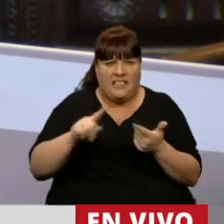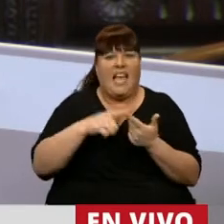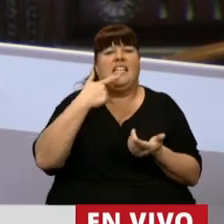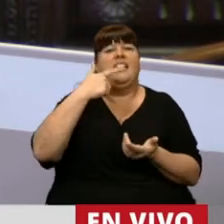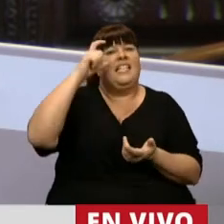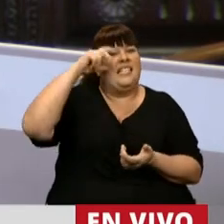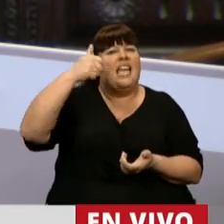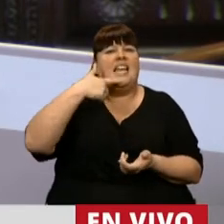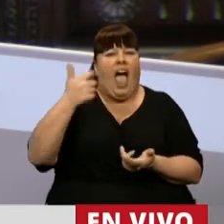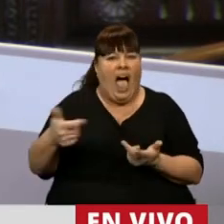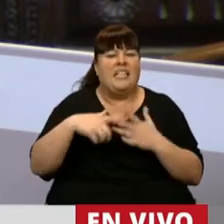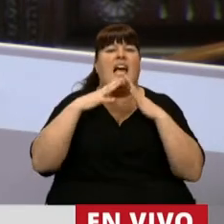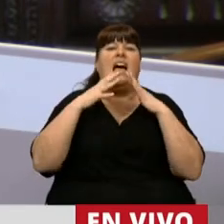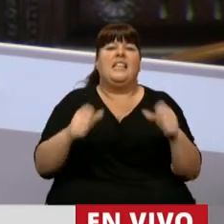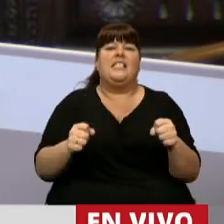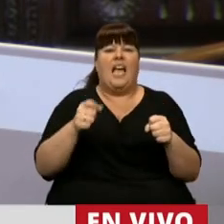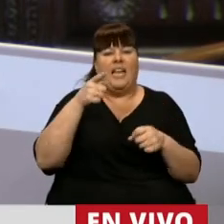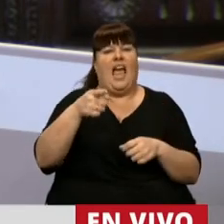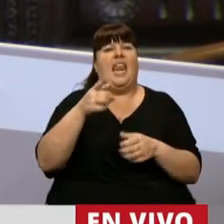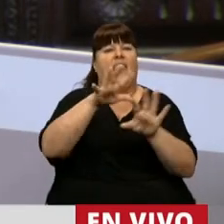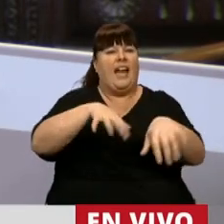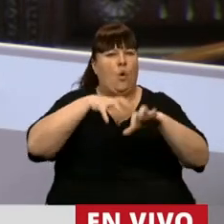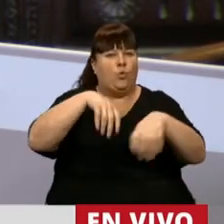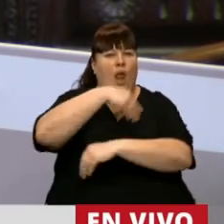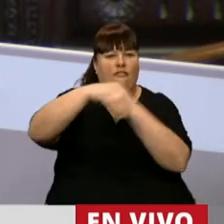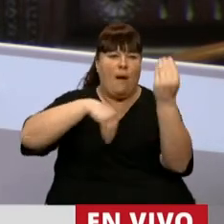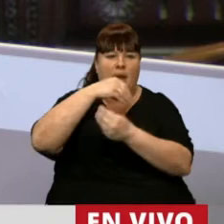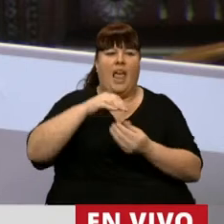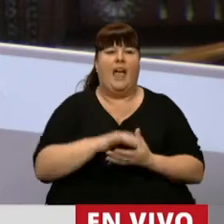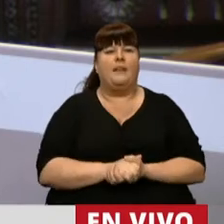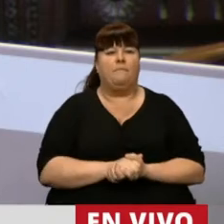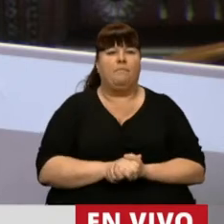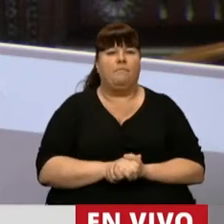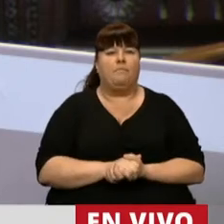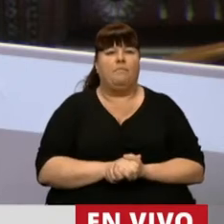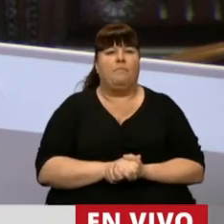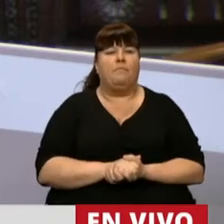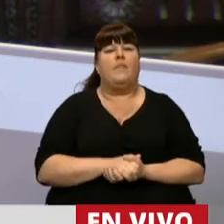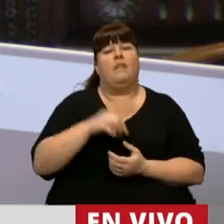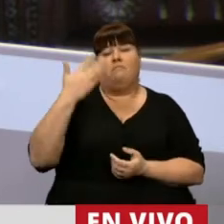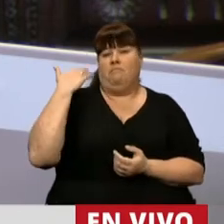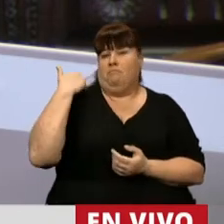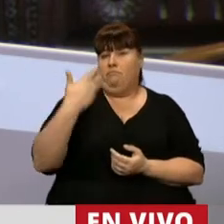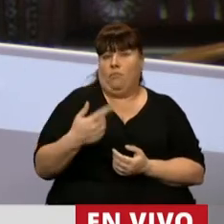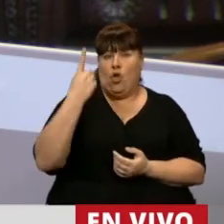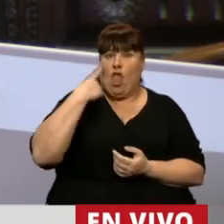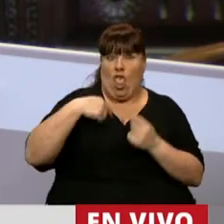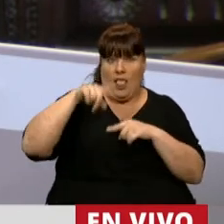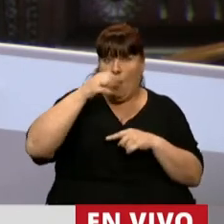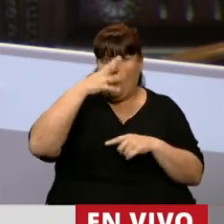del SENASA, de la Secretaría de Agricultura Familiar, sino que en estas últimas 24